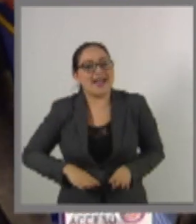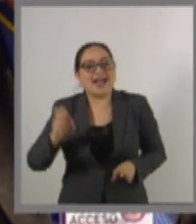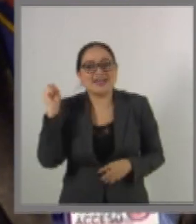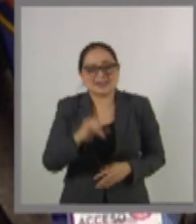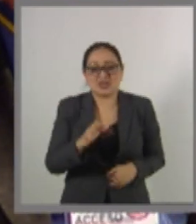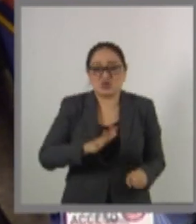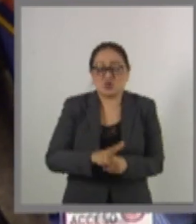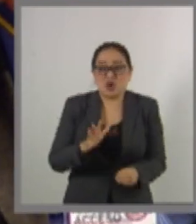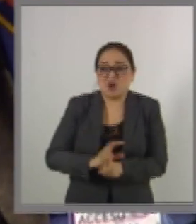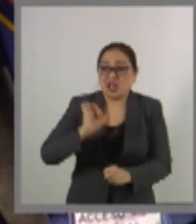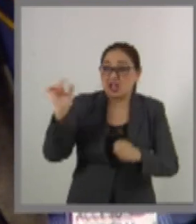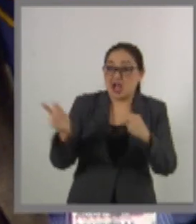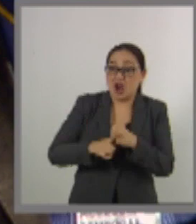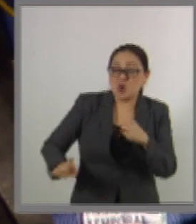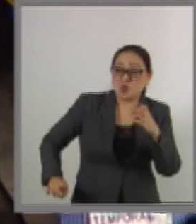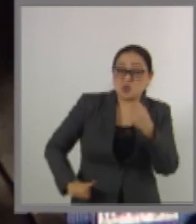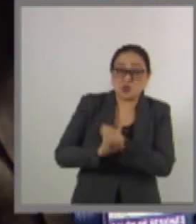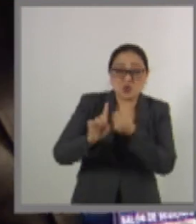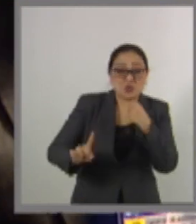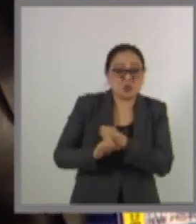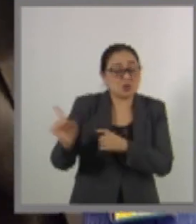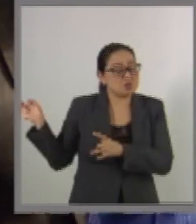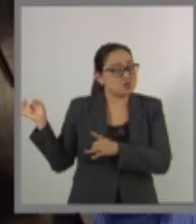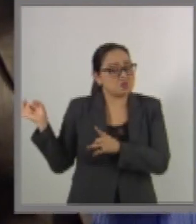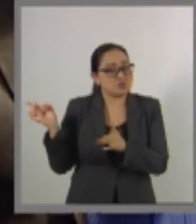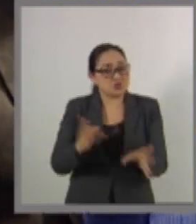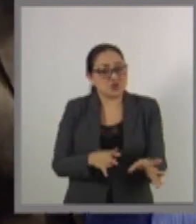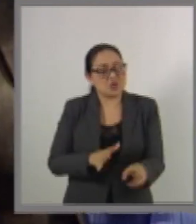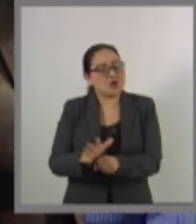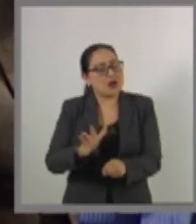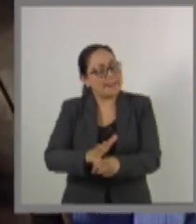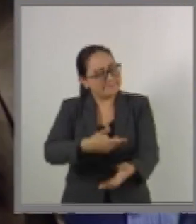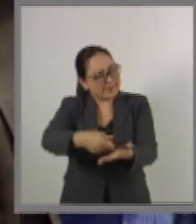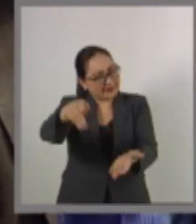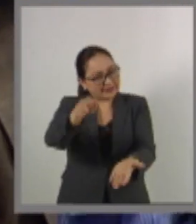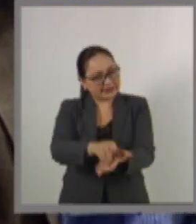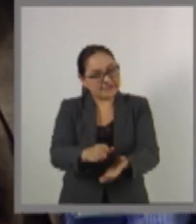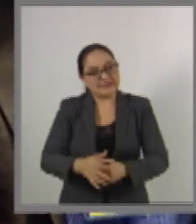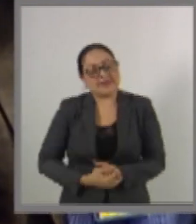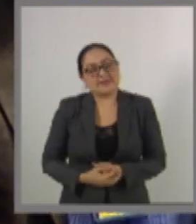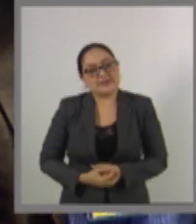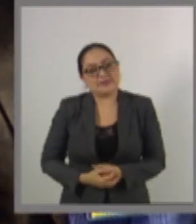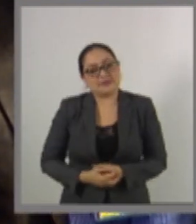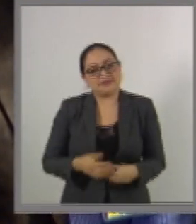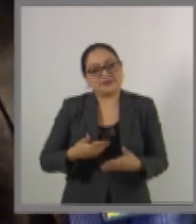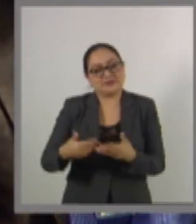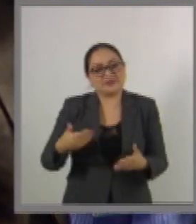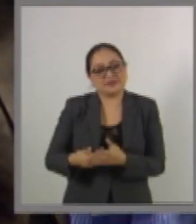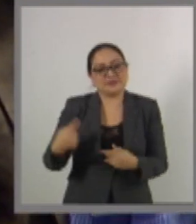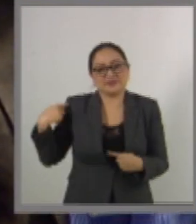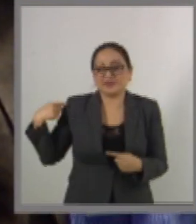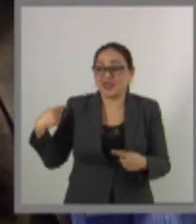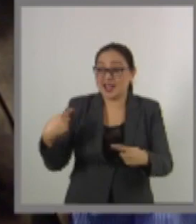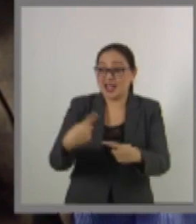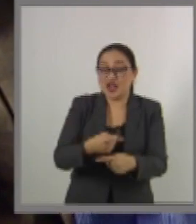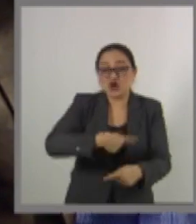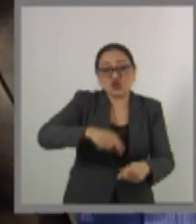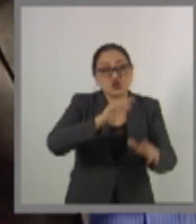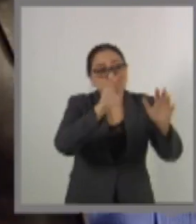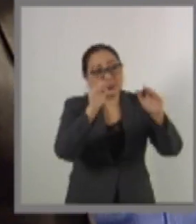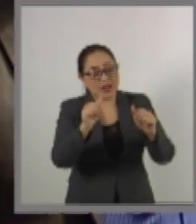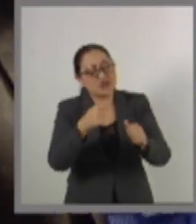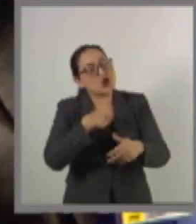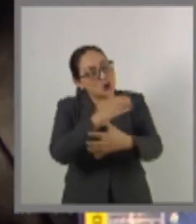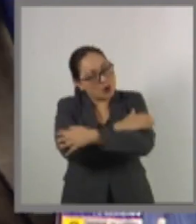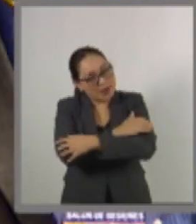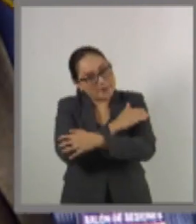la adversidad con tanta gallardía. Muy merecida esta larga y cálida despedida. Lo abrazo y